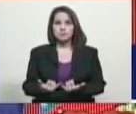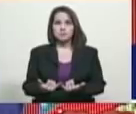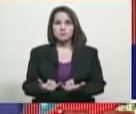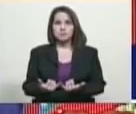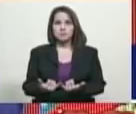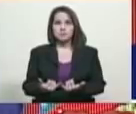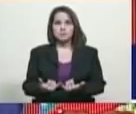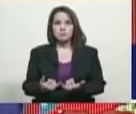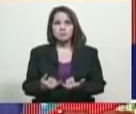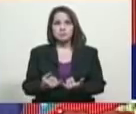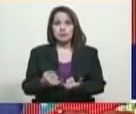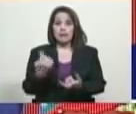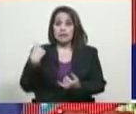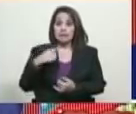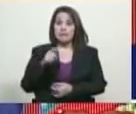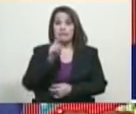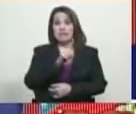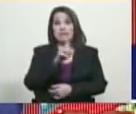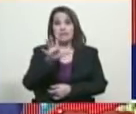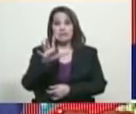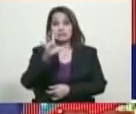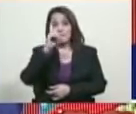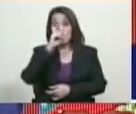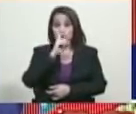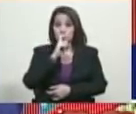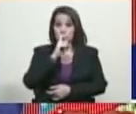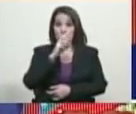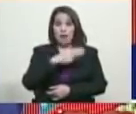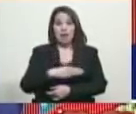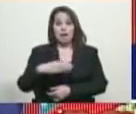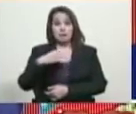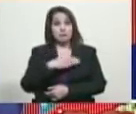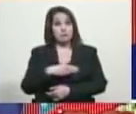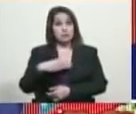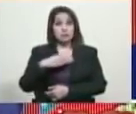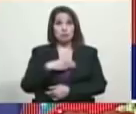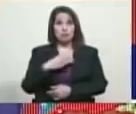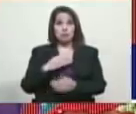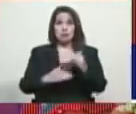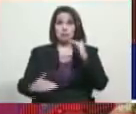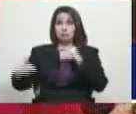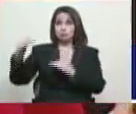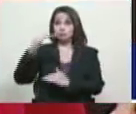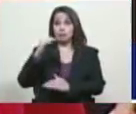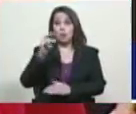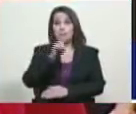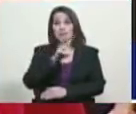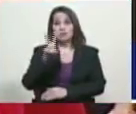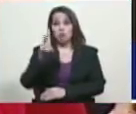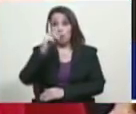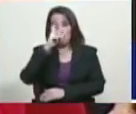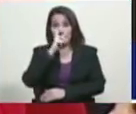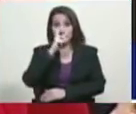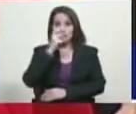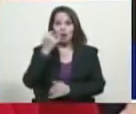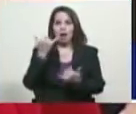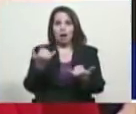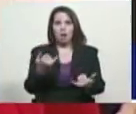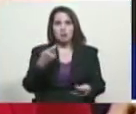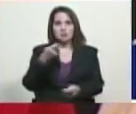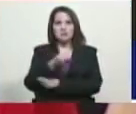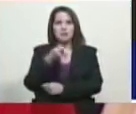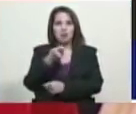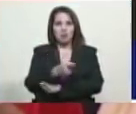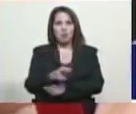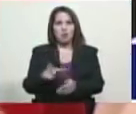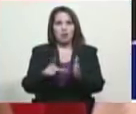cuando cumple 15 años la misión Rivas, y él ya alcanza los 22 años, se gradúa de bachiller